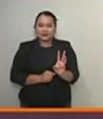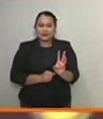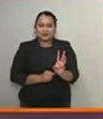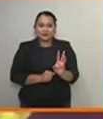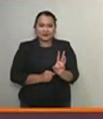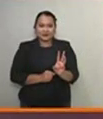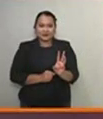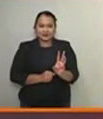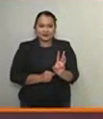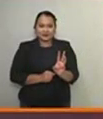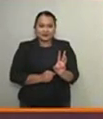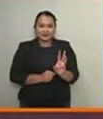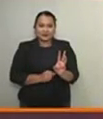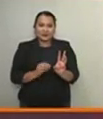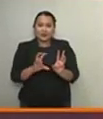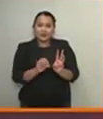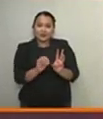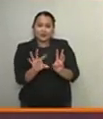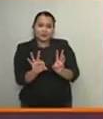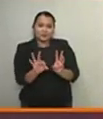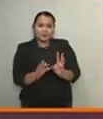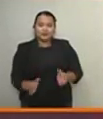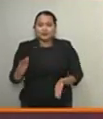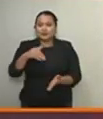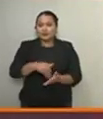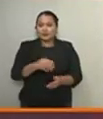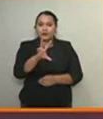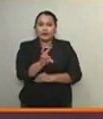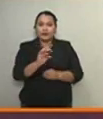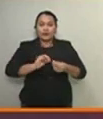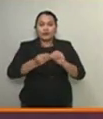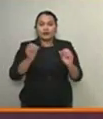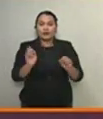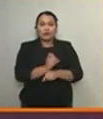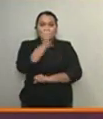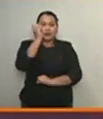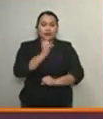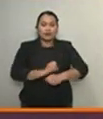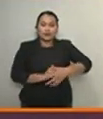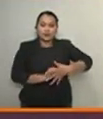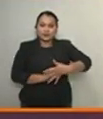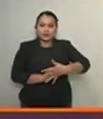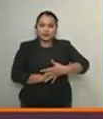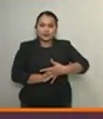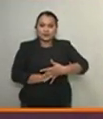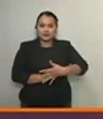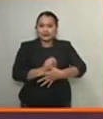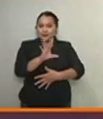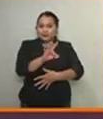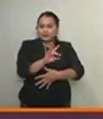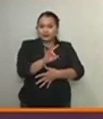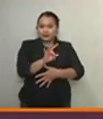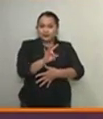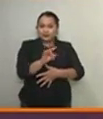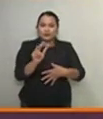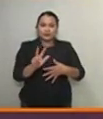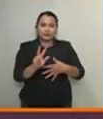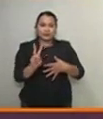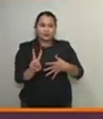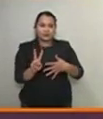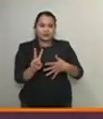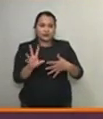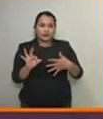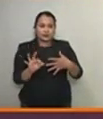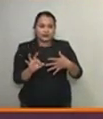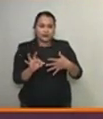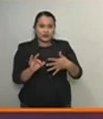este es el 09. Con mucho gusto reitero los seis números ganadores y estos son 18, 32,